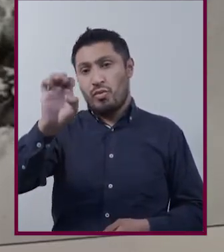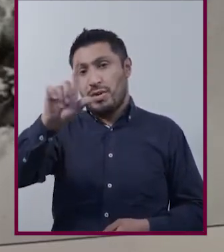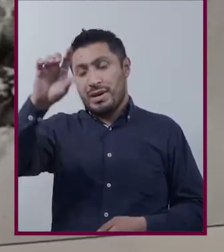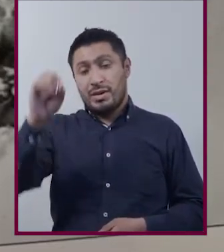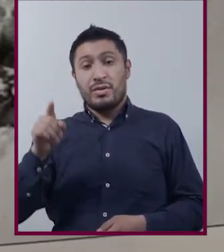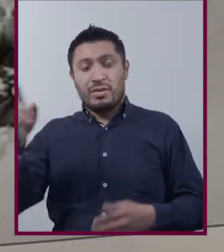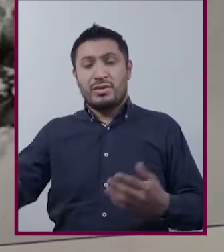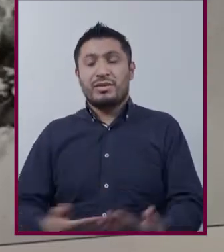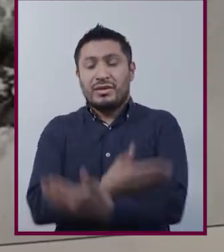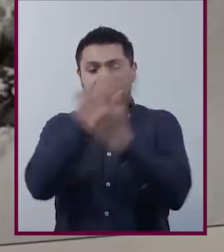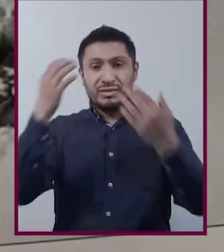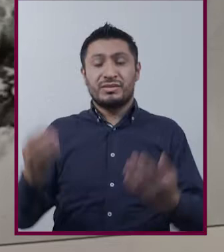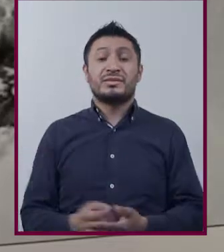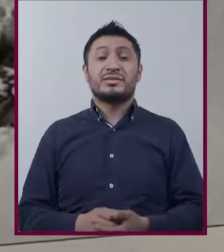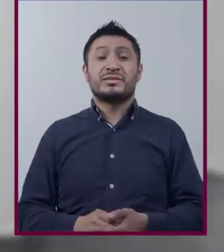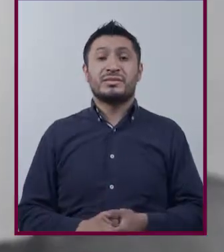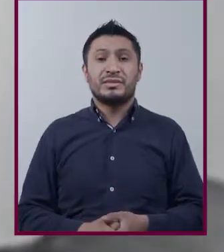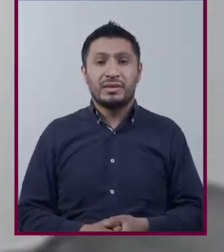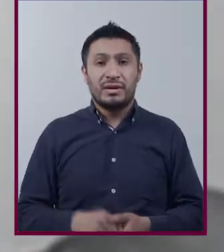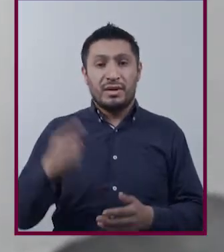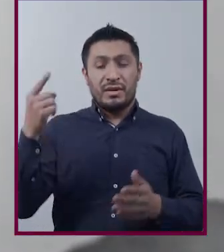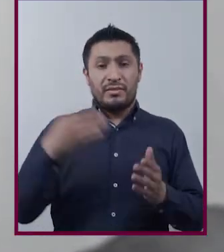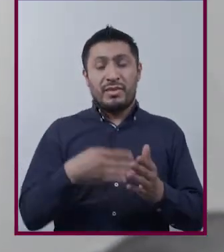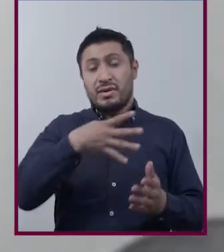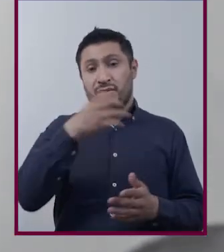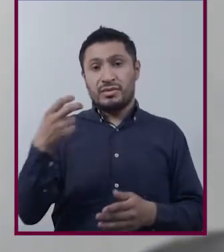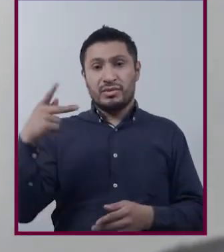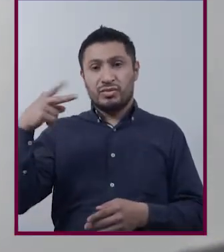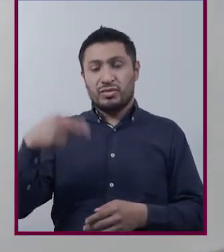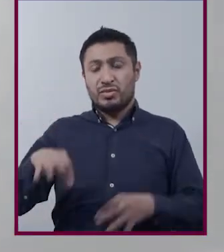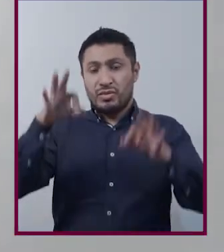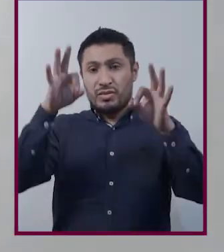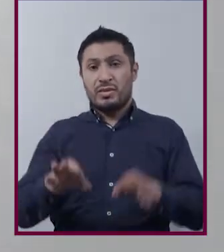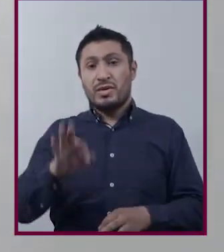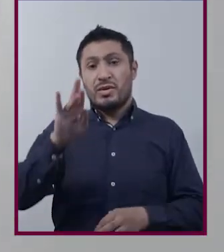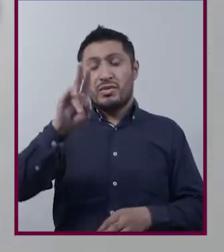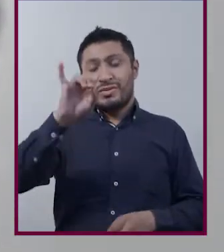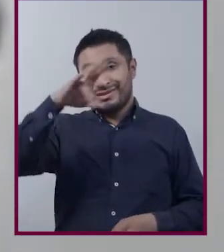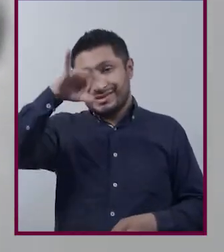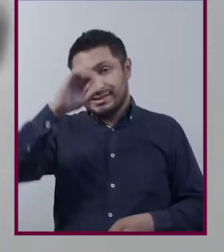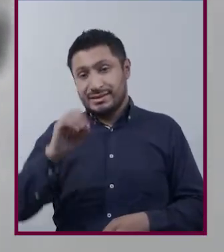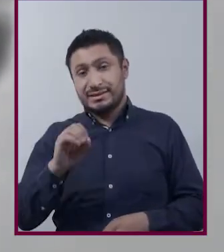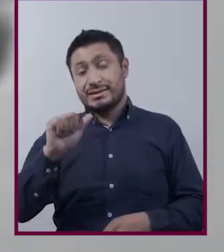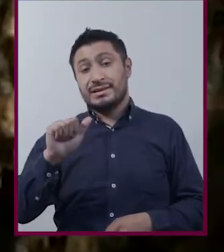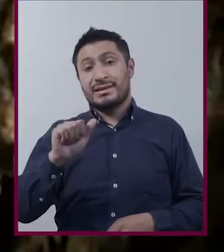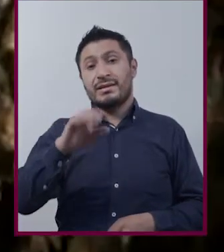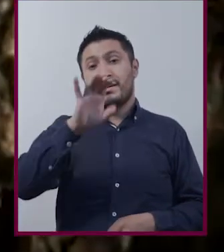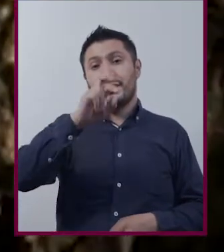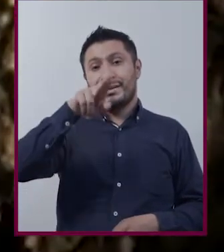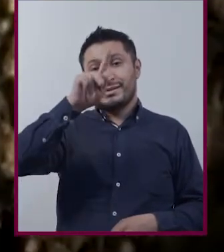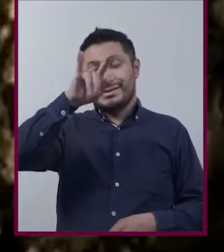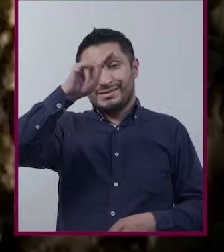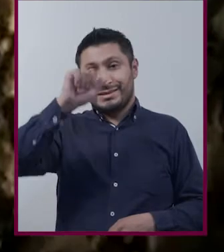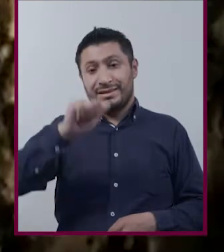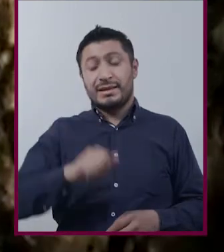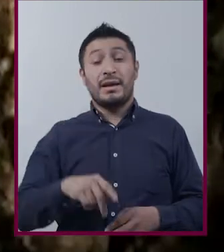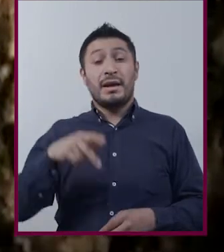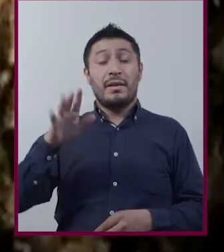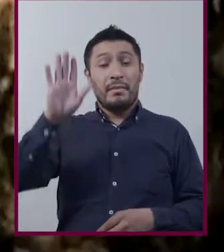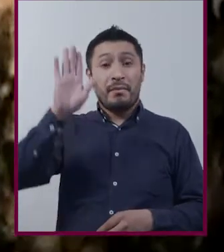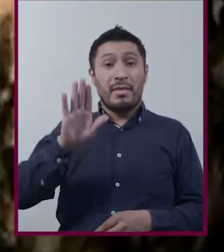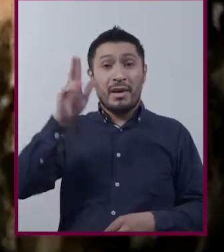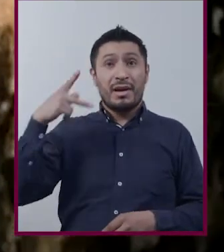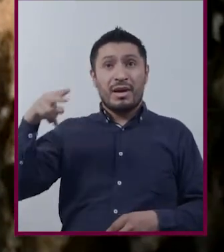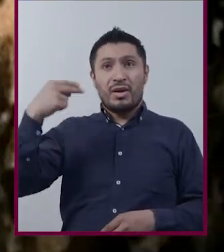el 7 de noviembre de 1900. Su nombre verdadero fue Francisca Ernestina Moya Luna, pero según se sabe, tomó